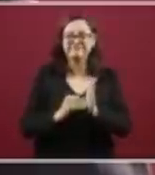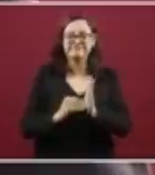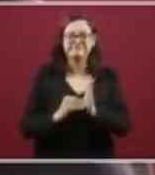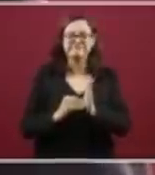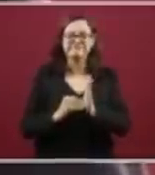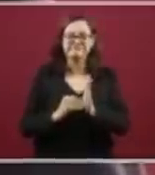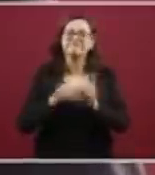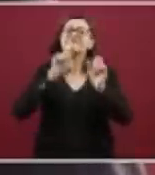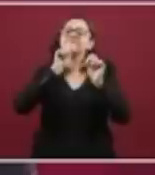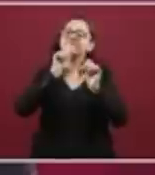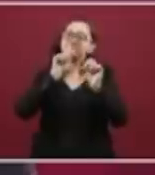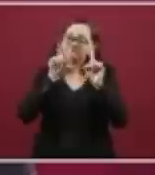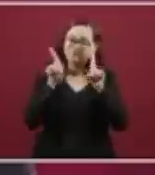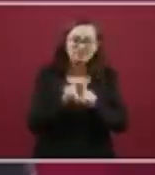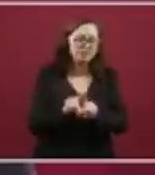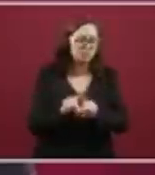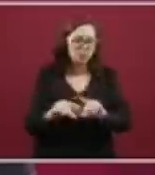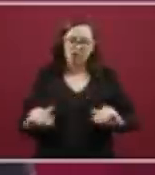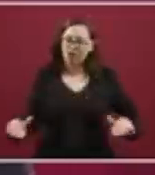deban